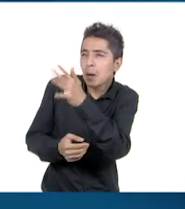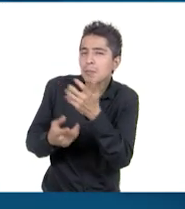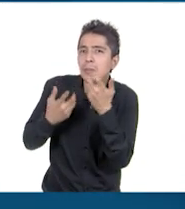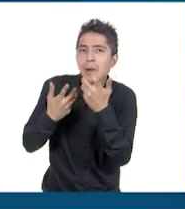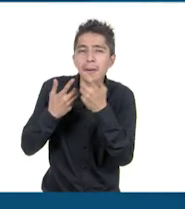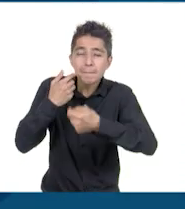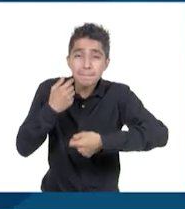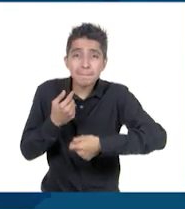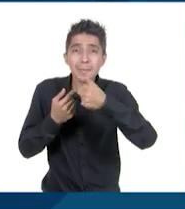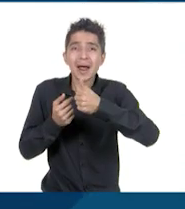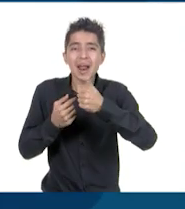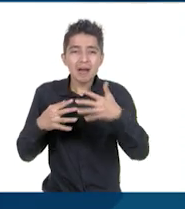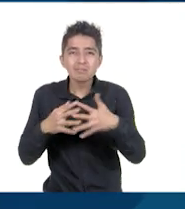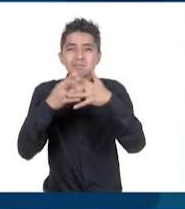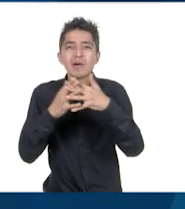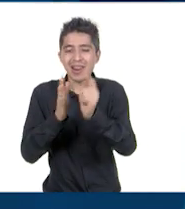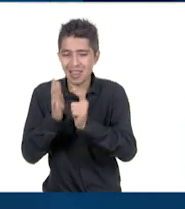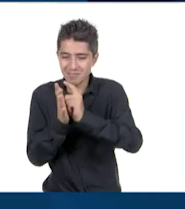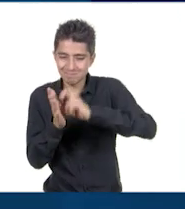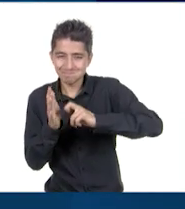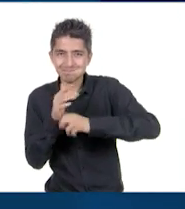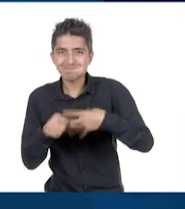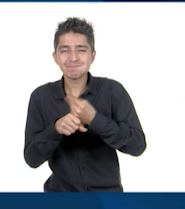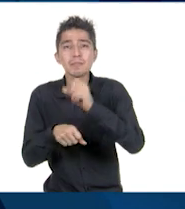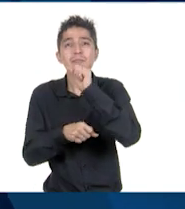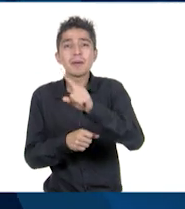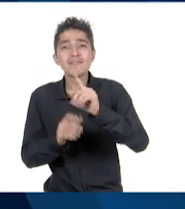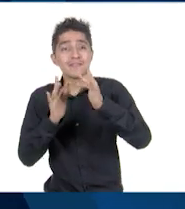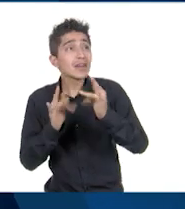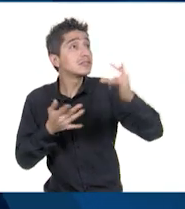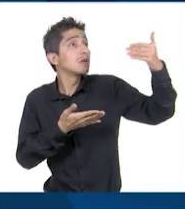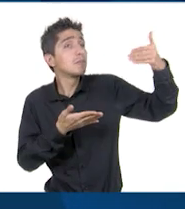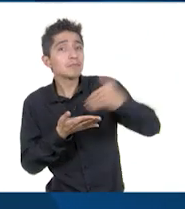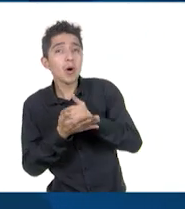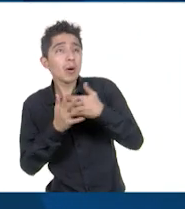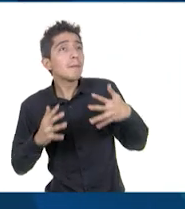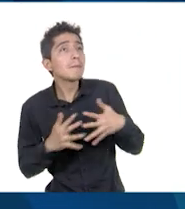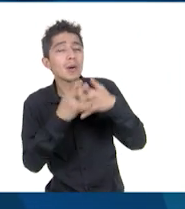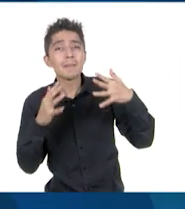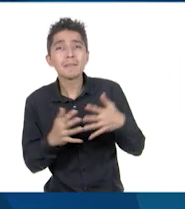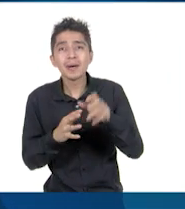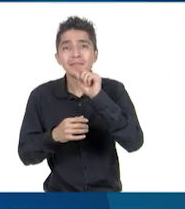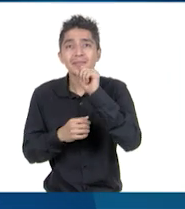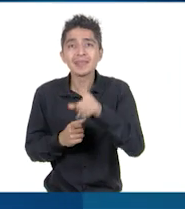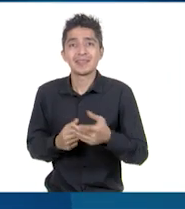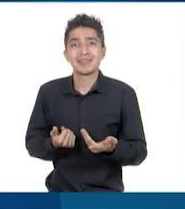Guerra de Reforma y en la guerra contra la intervención francesa y vamos a terminar